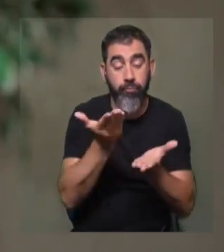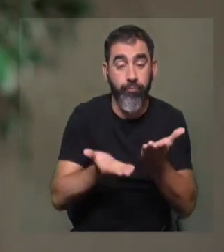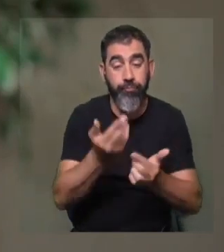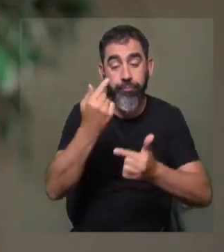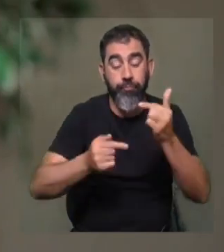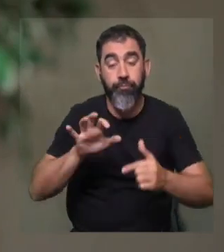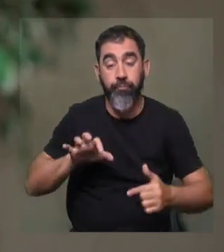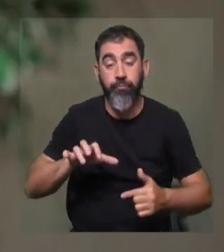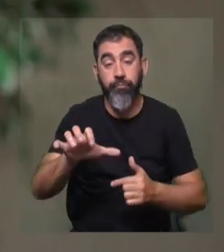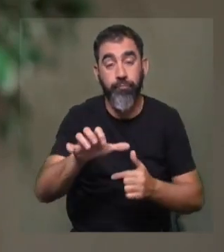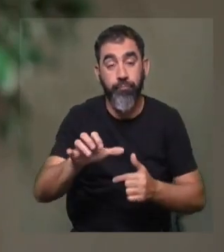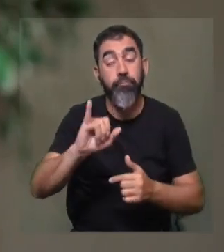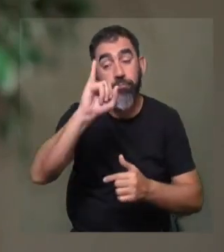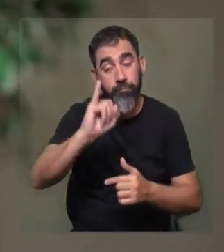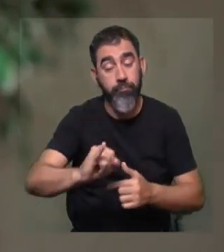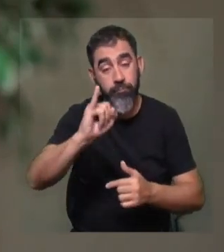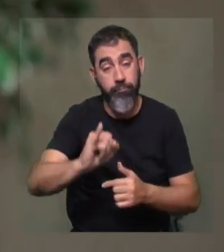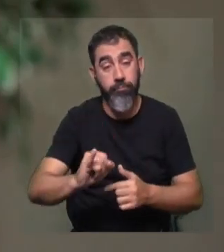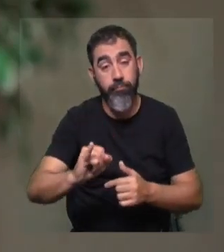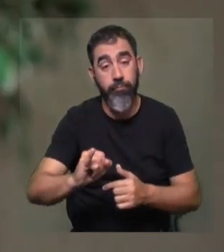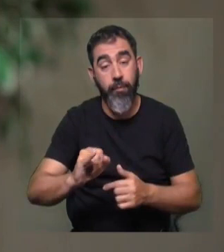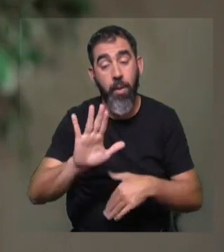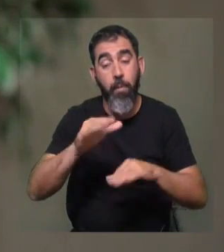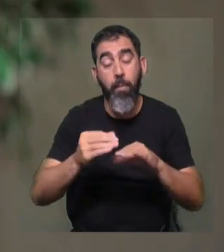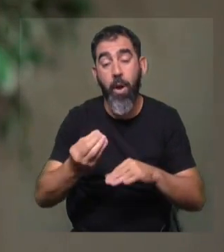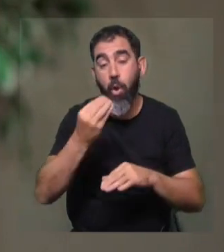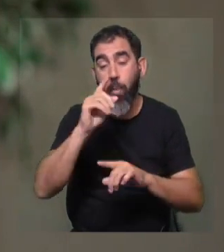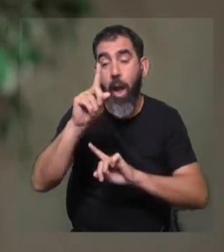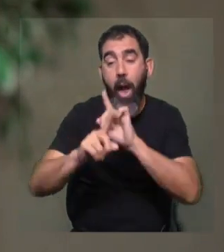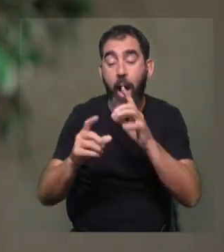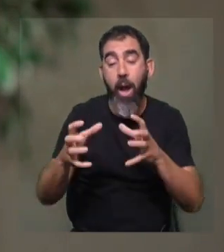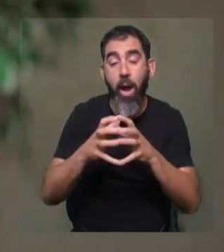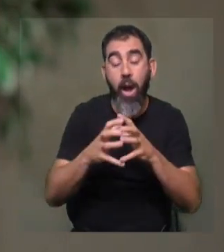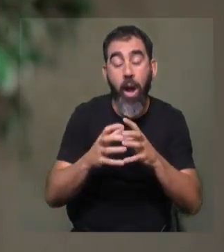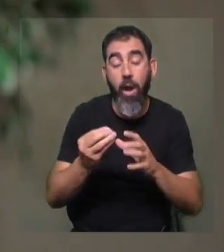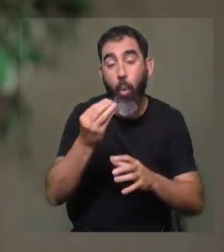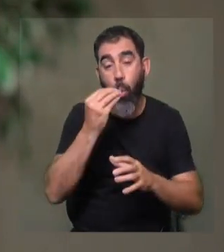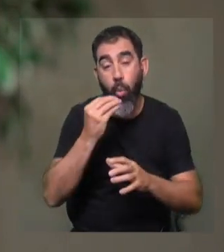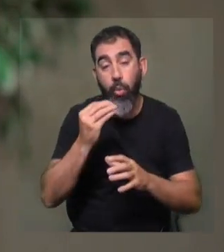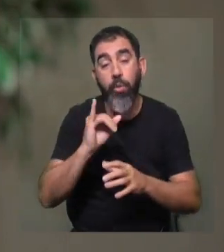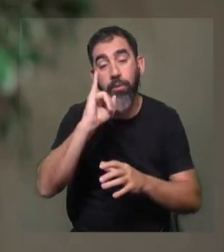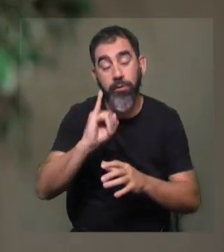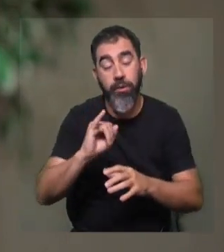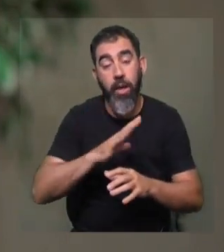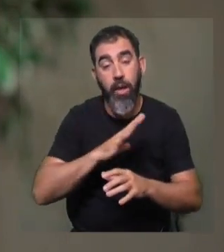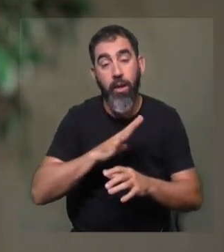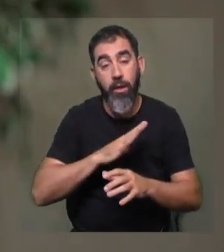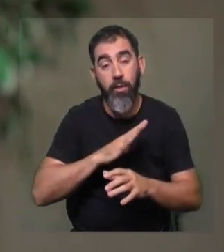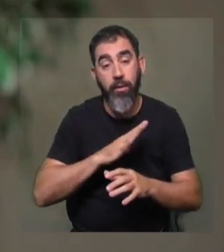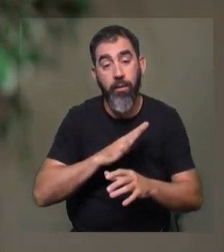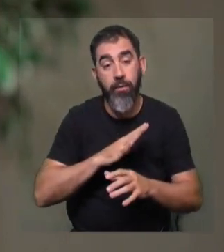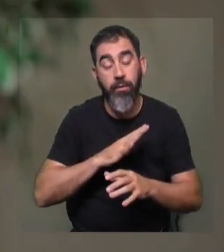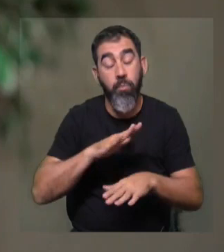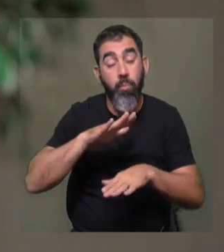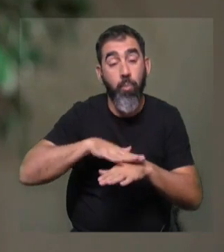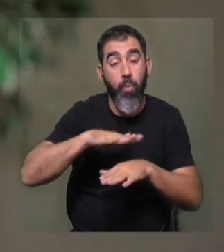distintas bacterias y vimos que efectivamente el tener un mayor consumo de determinado grupo de alimento genera que haya, o genera en el